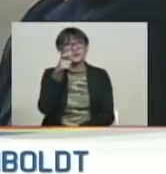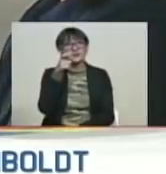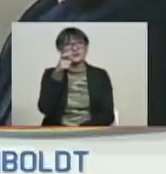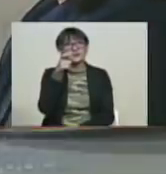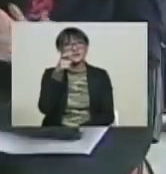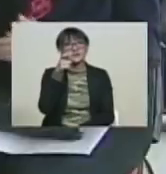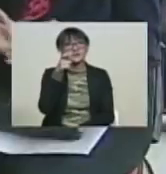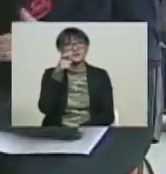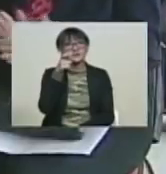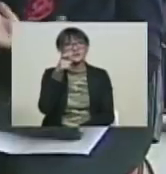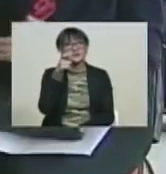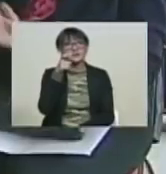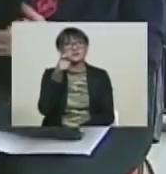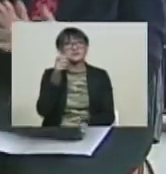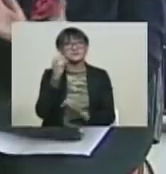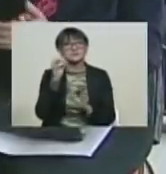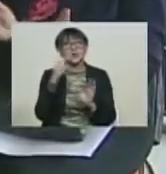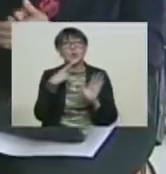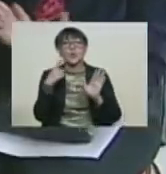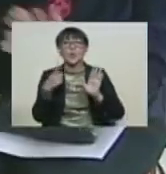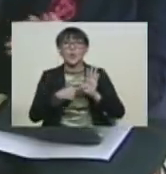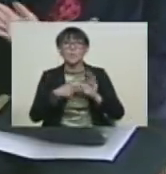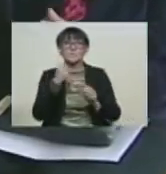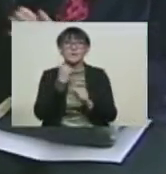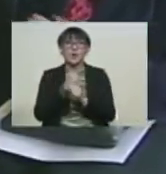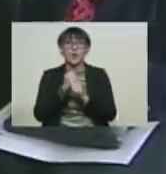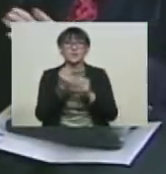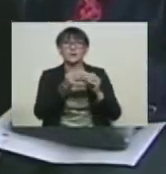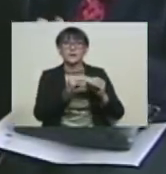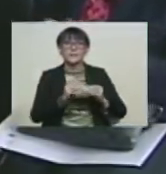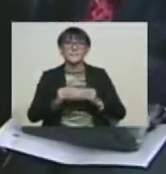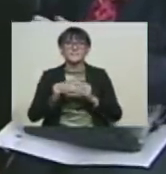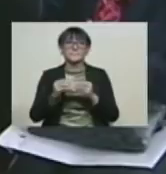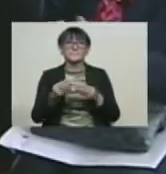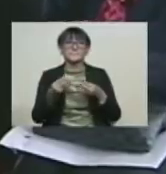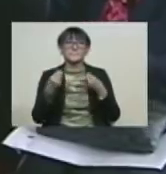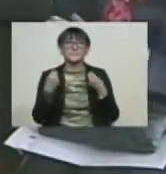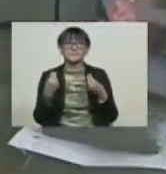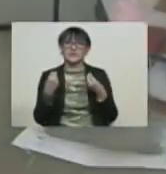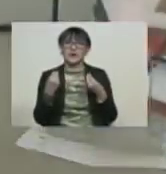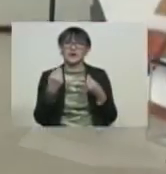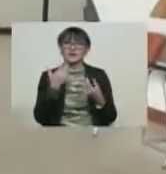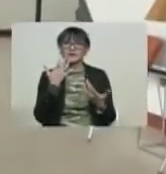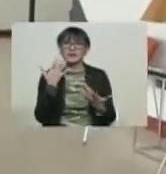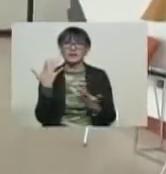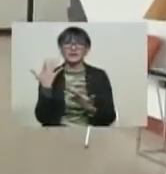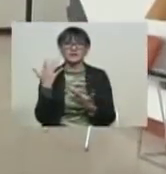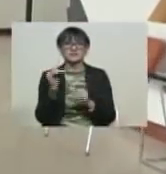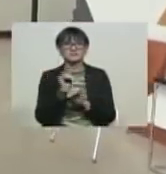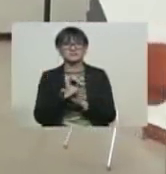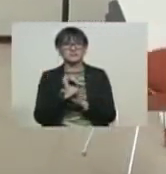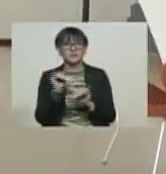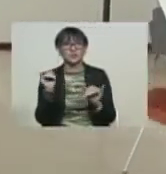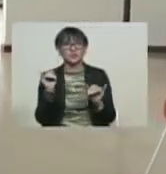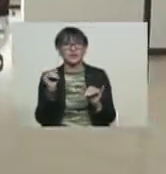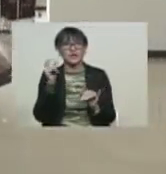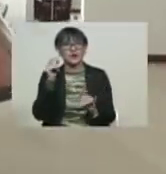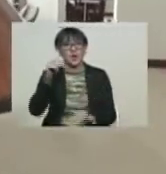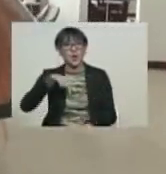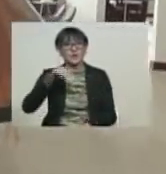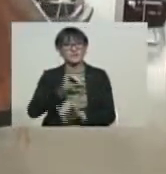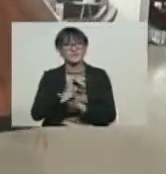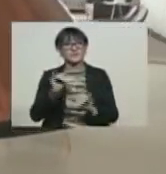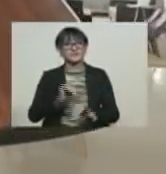que se lograra esta obra con la calidad que se está culminando el día de